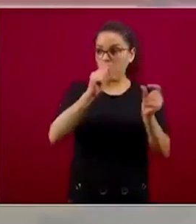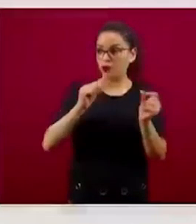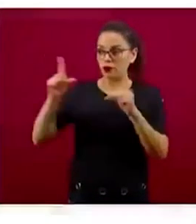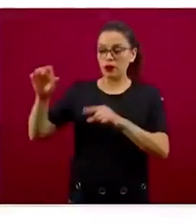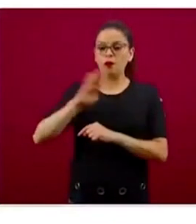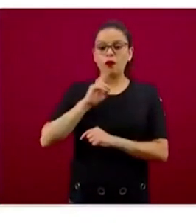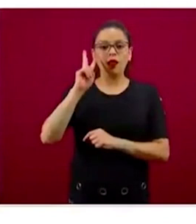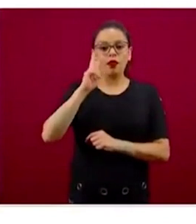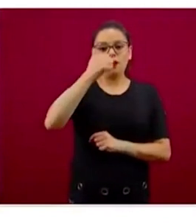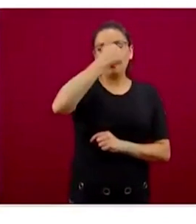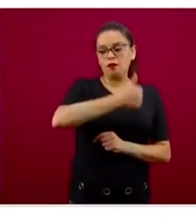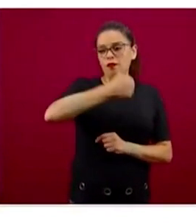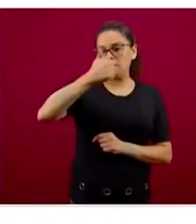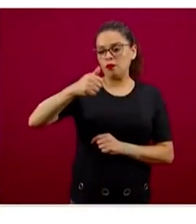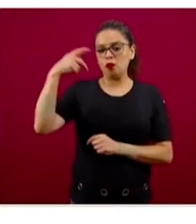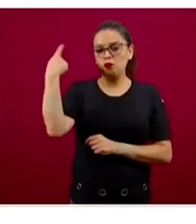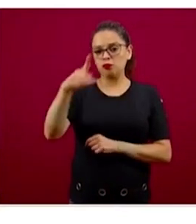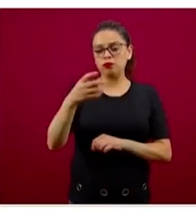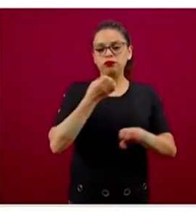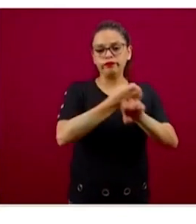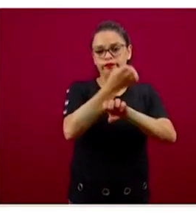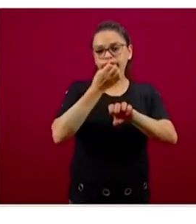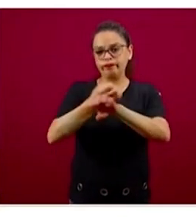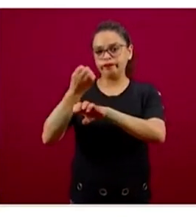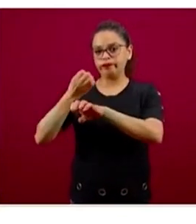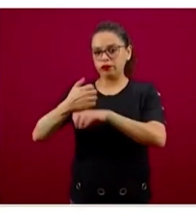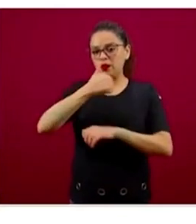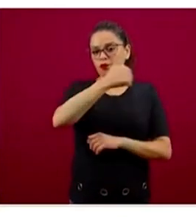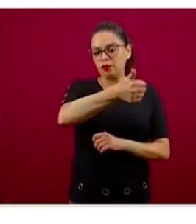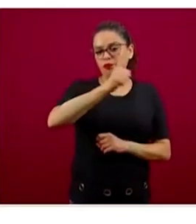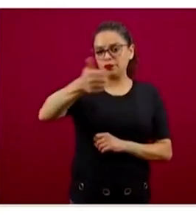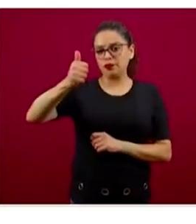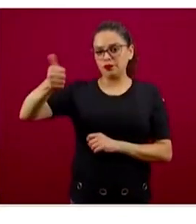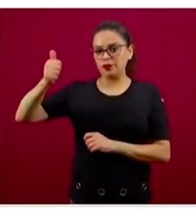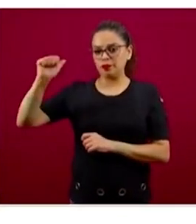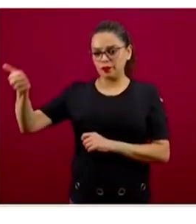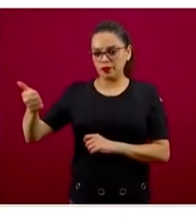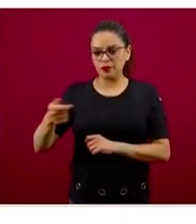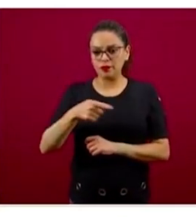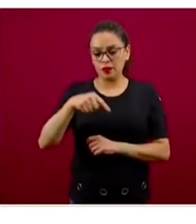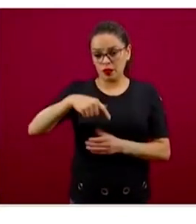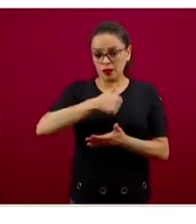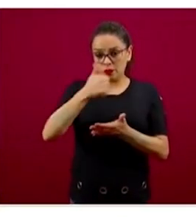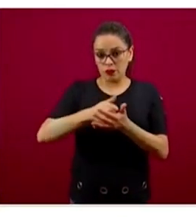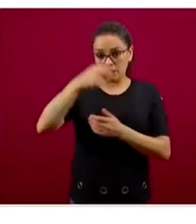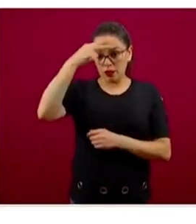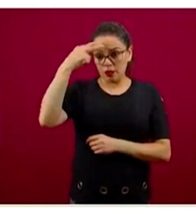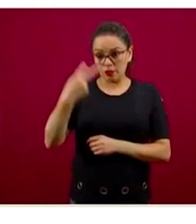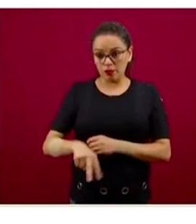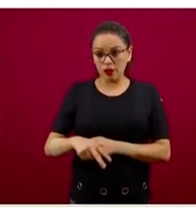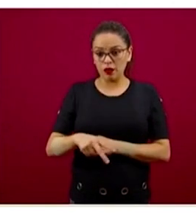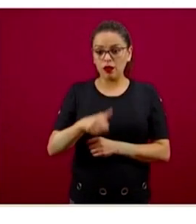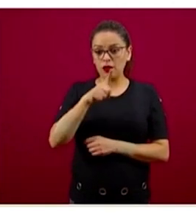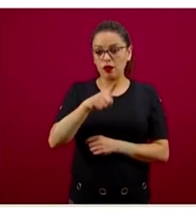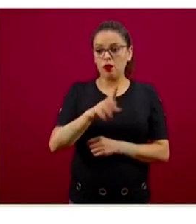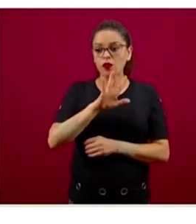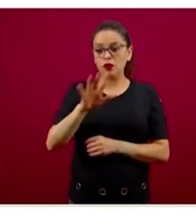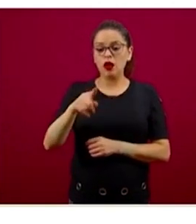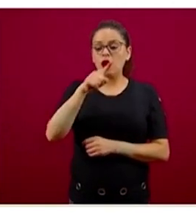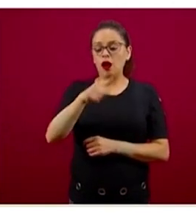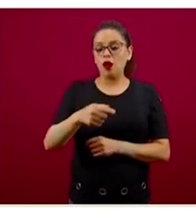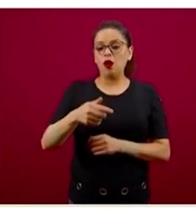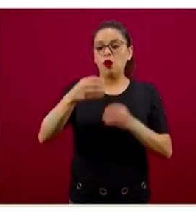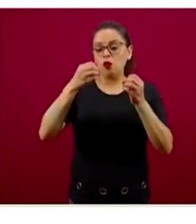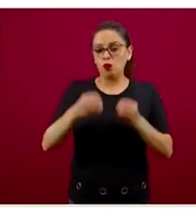vemos cómo se siguió incrementando este porcentaje de ocupación en la ciudad de mexico ahora desde el 60 por ciento seguidos de baja